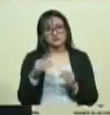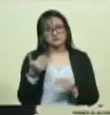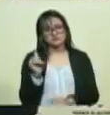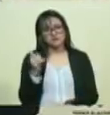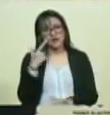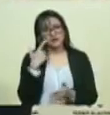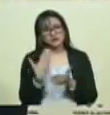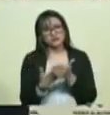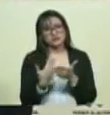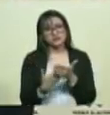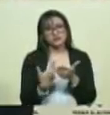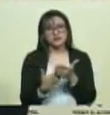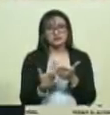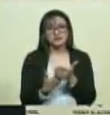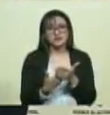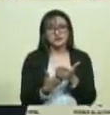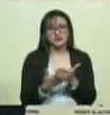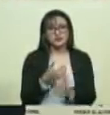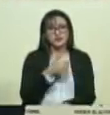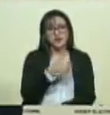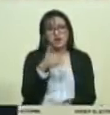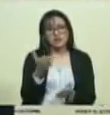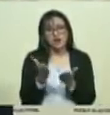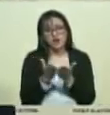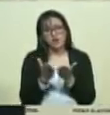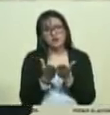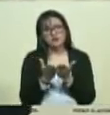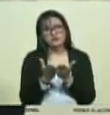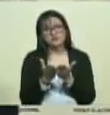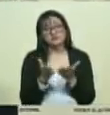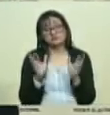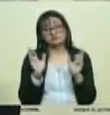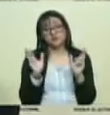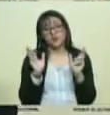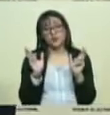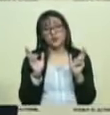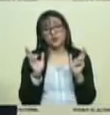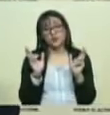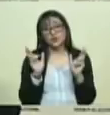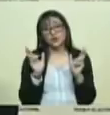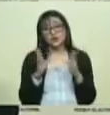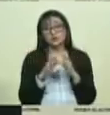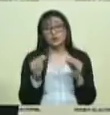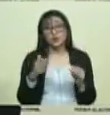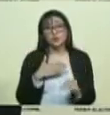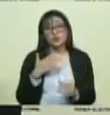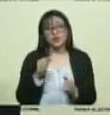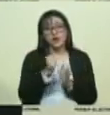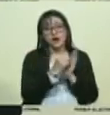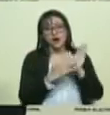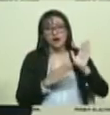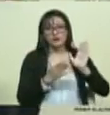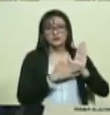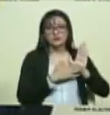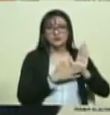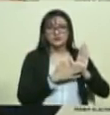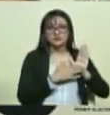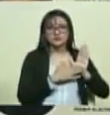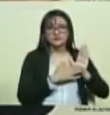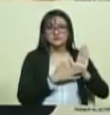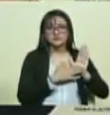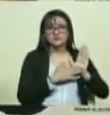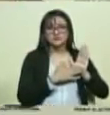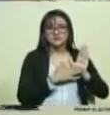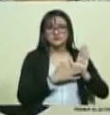de un testigo en cada colegio electoral para que pueda tener, para que todo el mundo pueda tener las actas, y también relativo